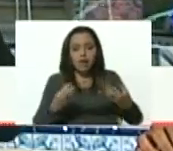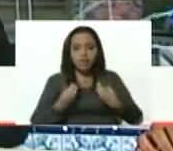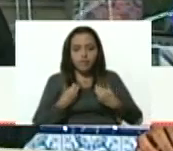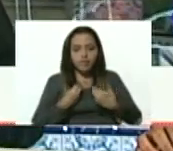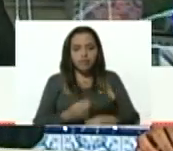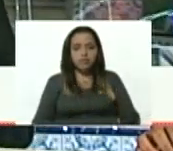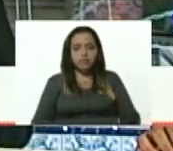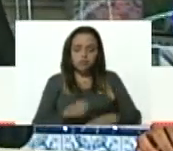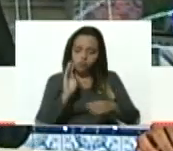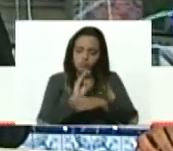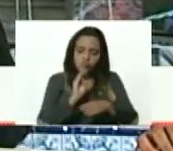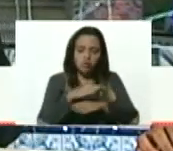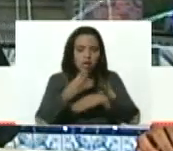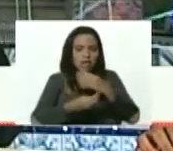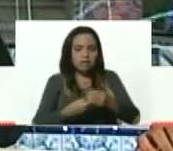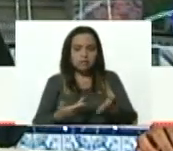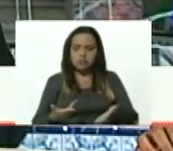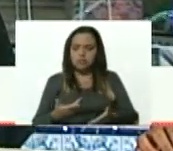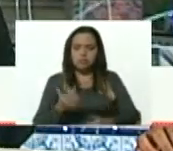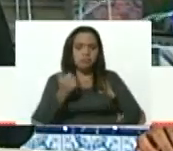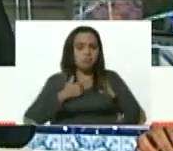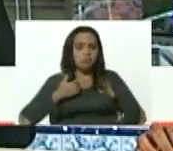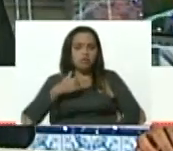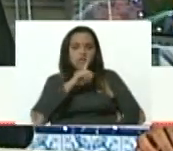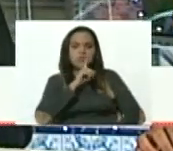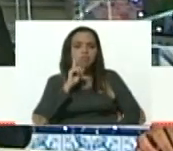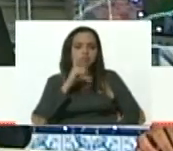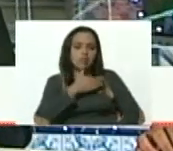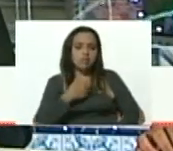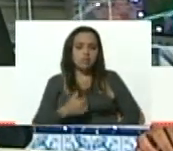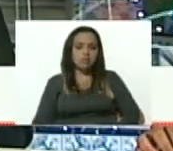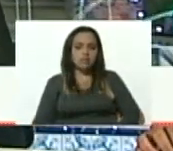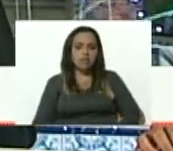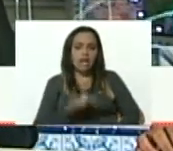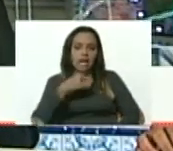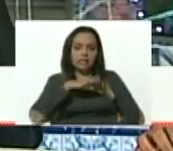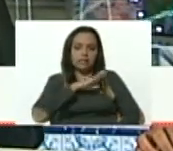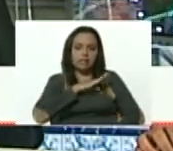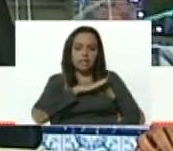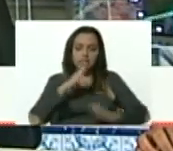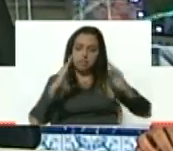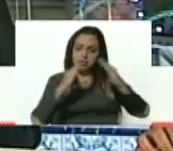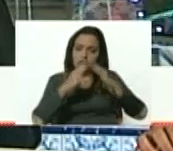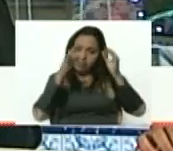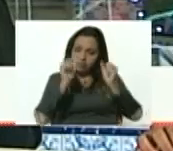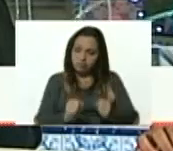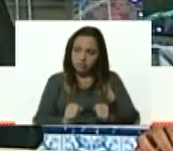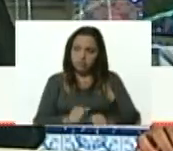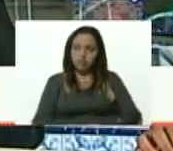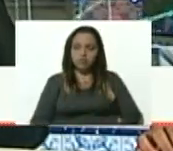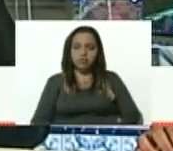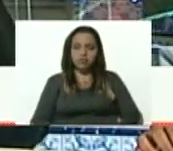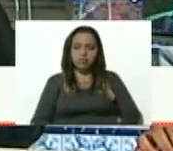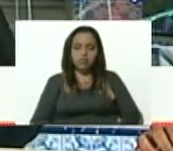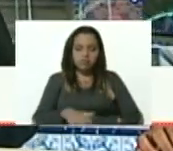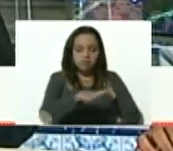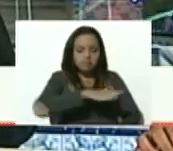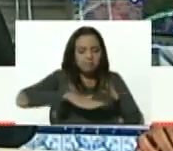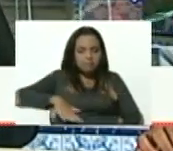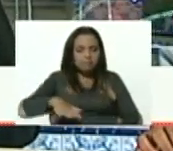su resguardo, como le quiera decir usted, a tener su techo seguro, su piso